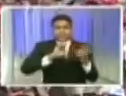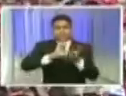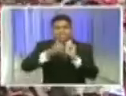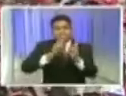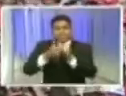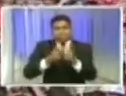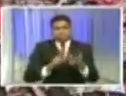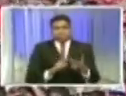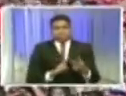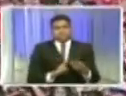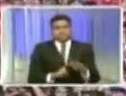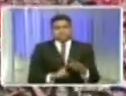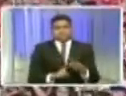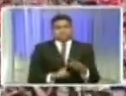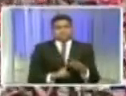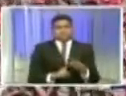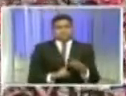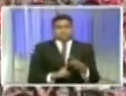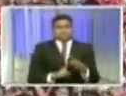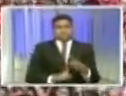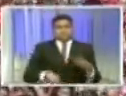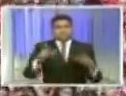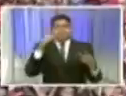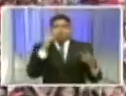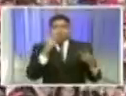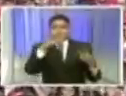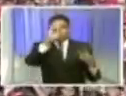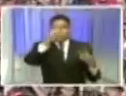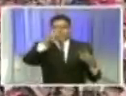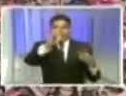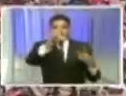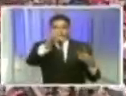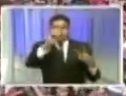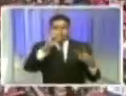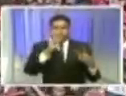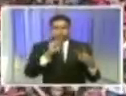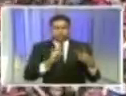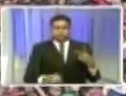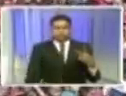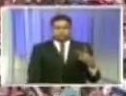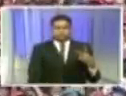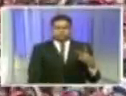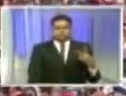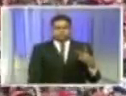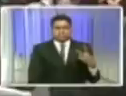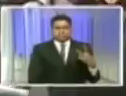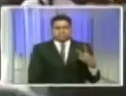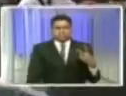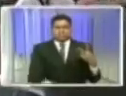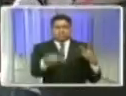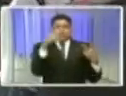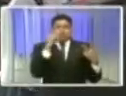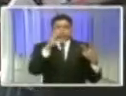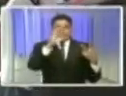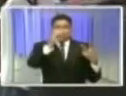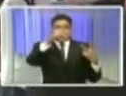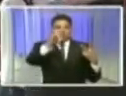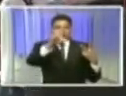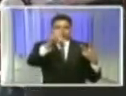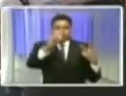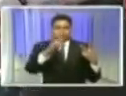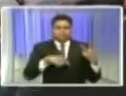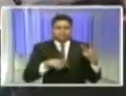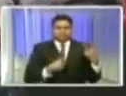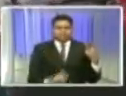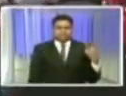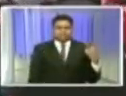Mira, Carlito se le acaba de ocurrir una idea. Y creo que es la idea. Carlito, echa para adelante la idea,